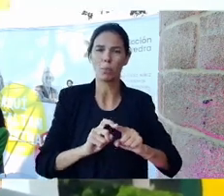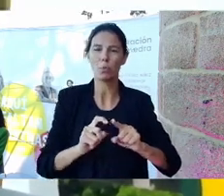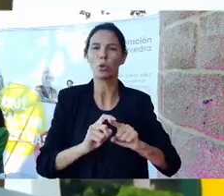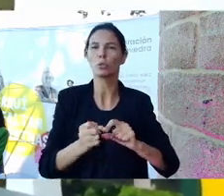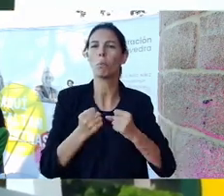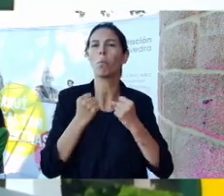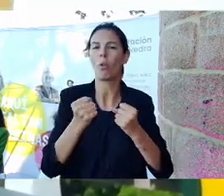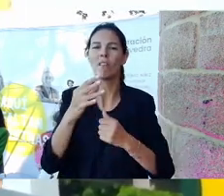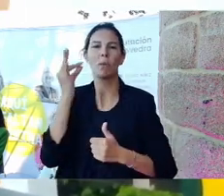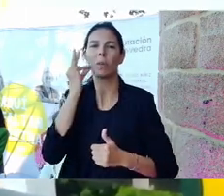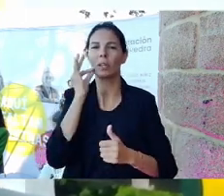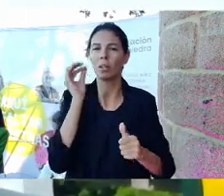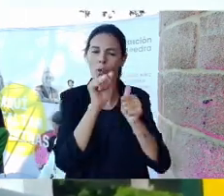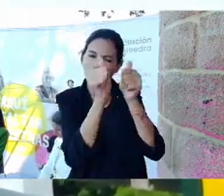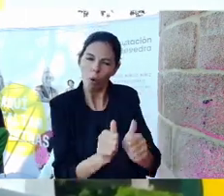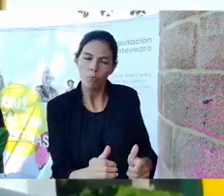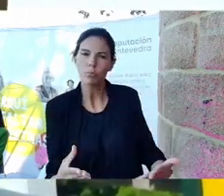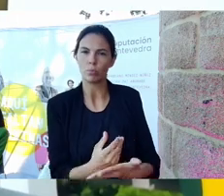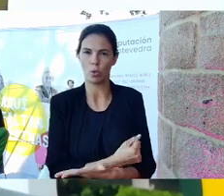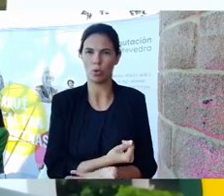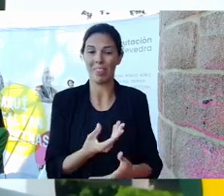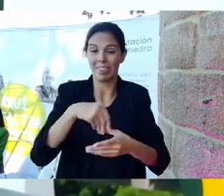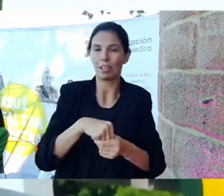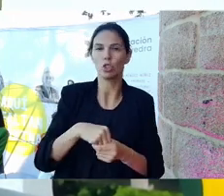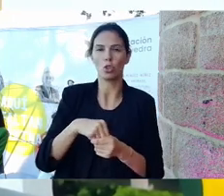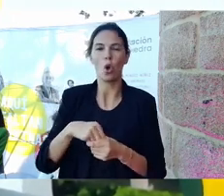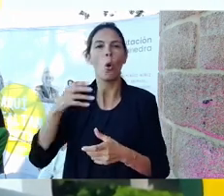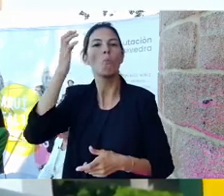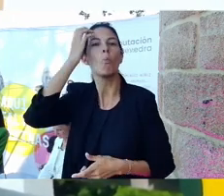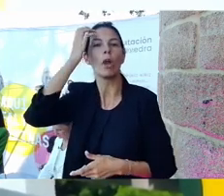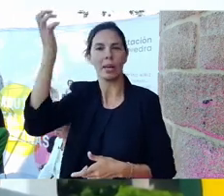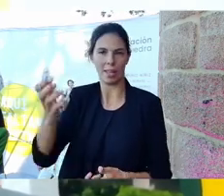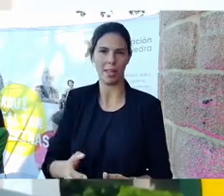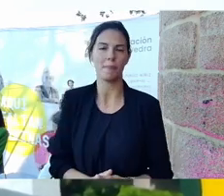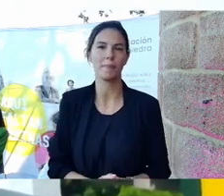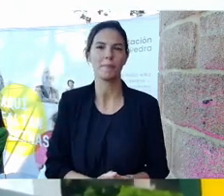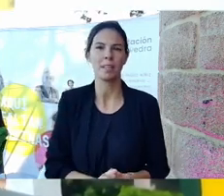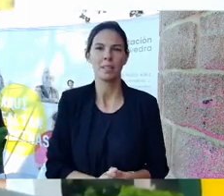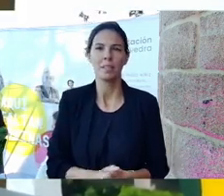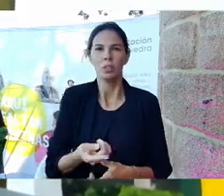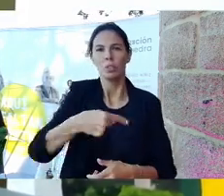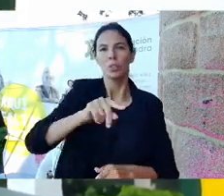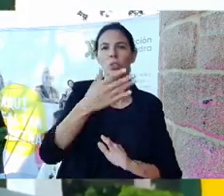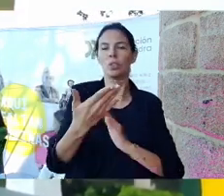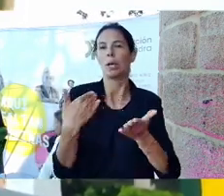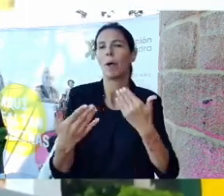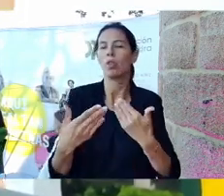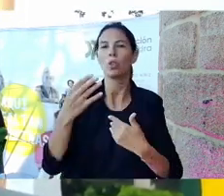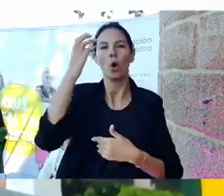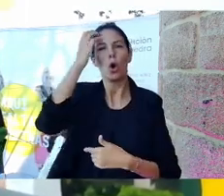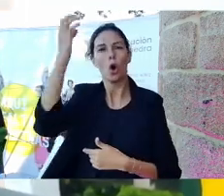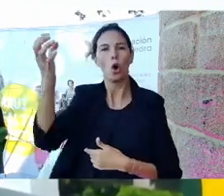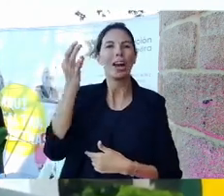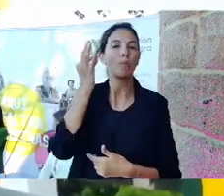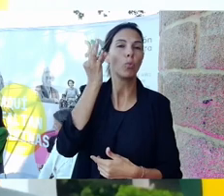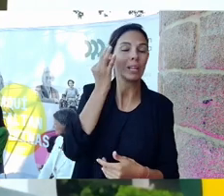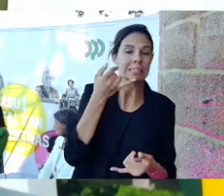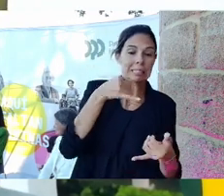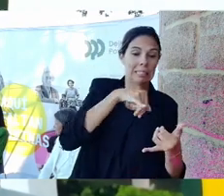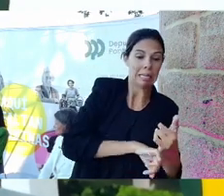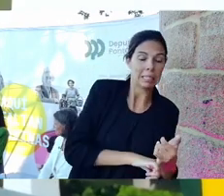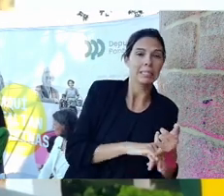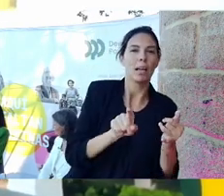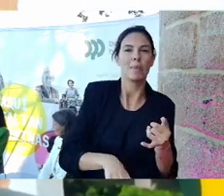as tipologías de poder feminino, e entón nas monarquías, ¿no? Do momento, e estamos falando pois de